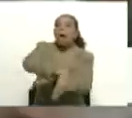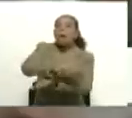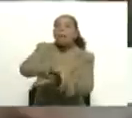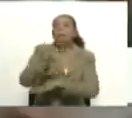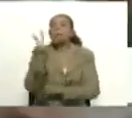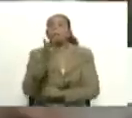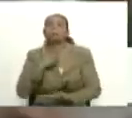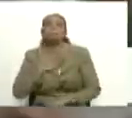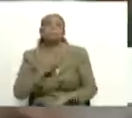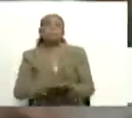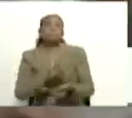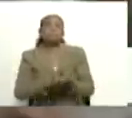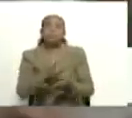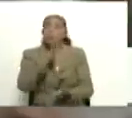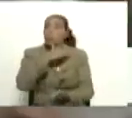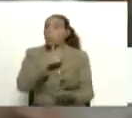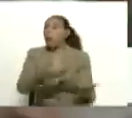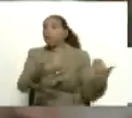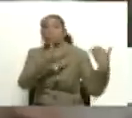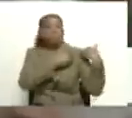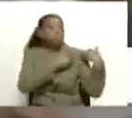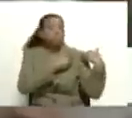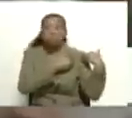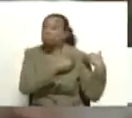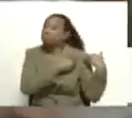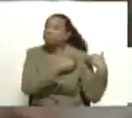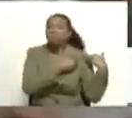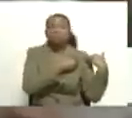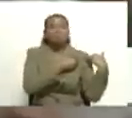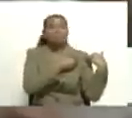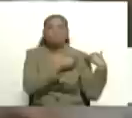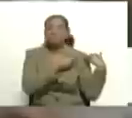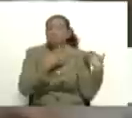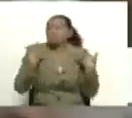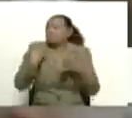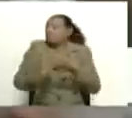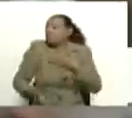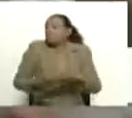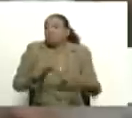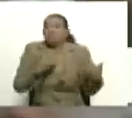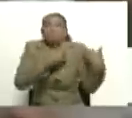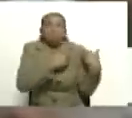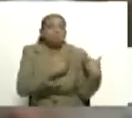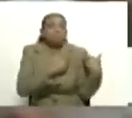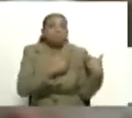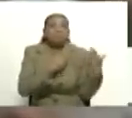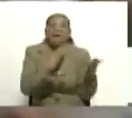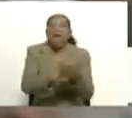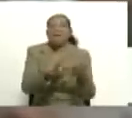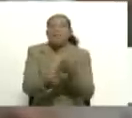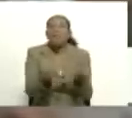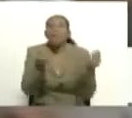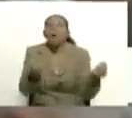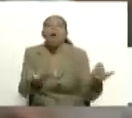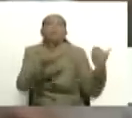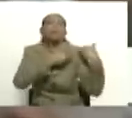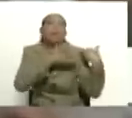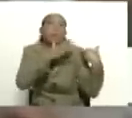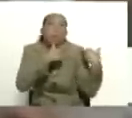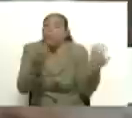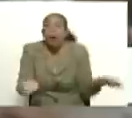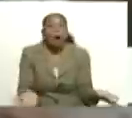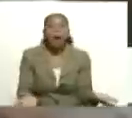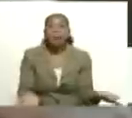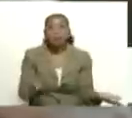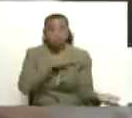país sin ningún tipo de prejuicio, ni mucho menos rendirle cuentas al pueblo de Venezuela.